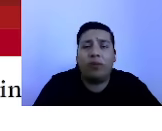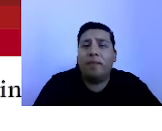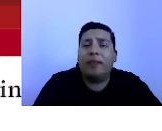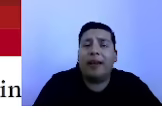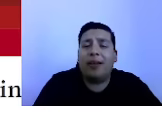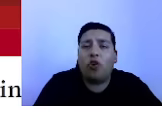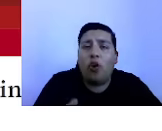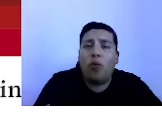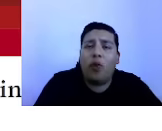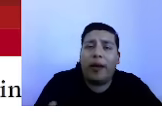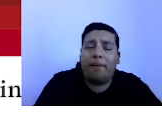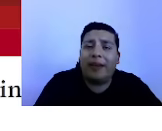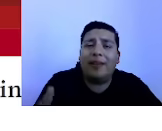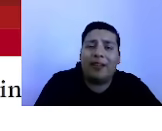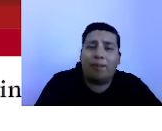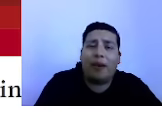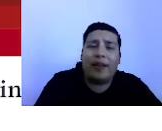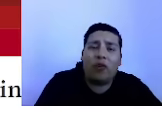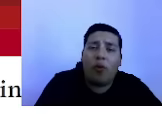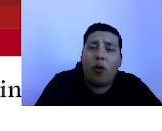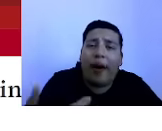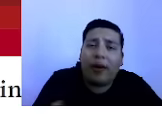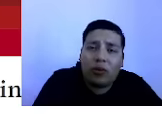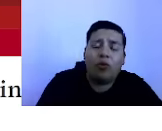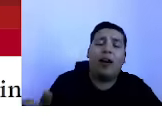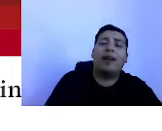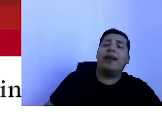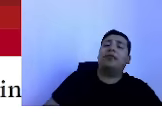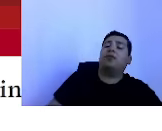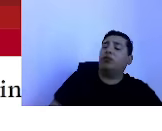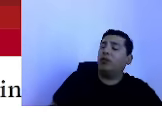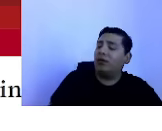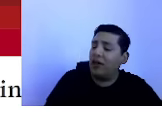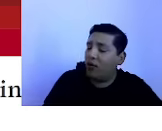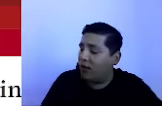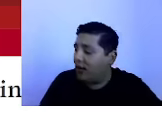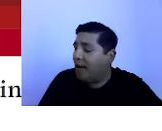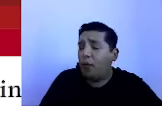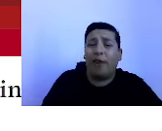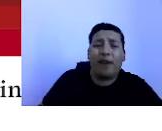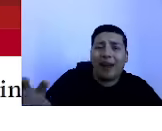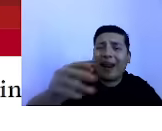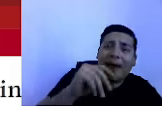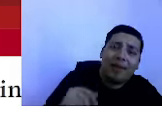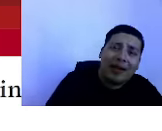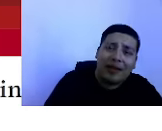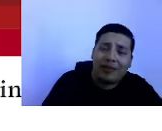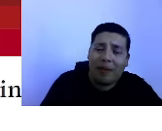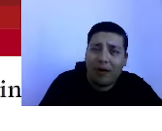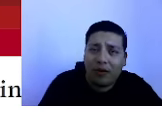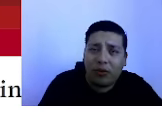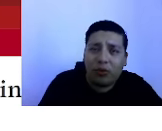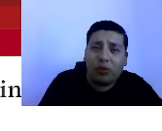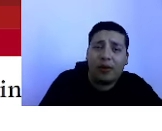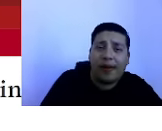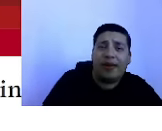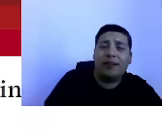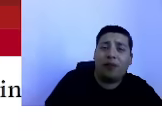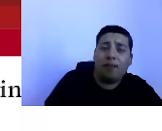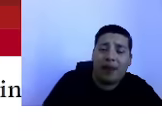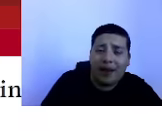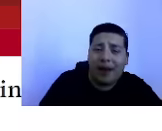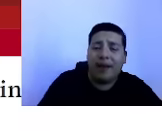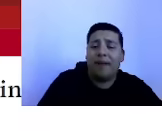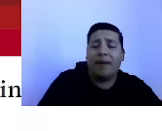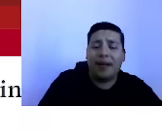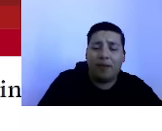pues eso de cómo participan y cómo actúan estos señores. Pero al final, amigas y amigos,